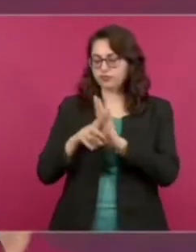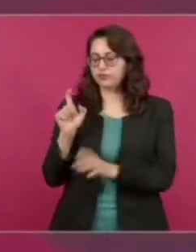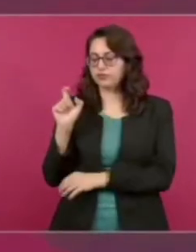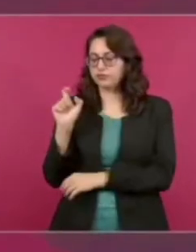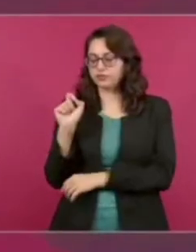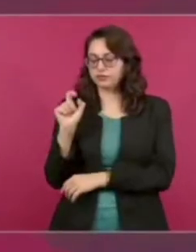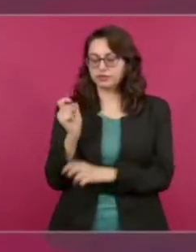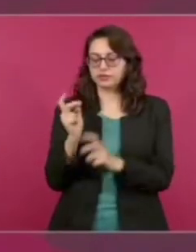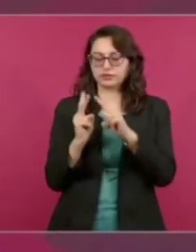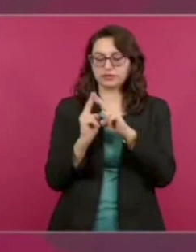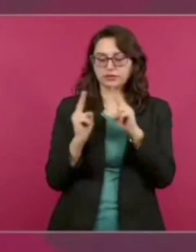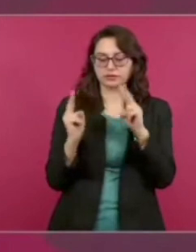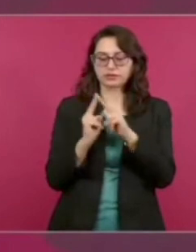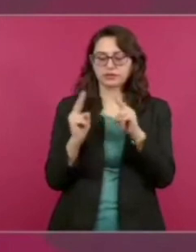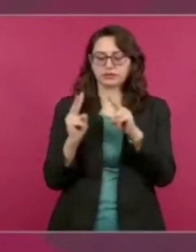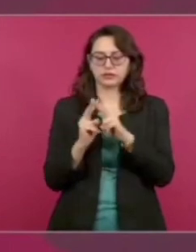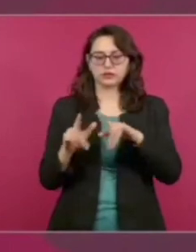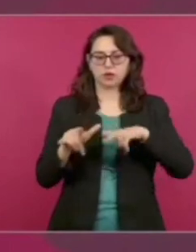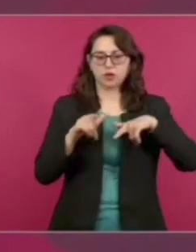gentes